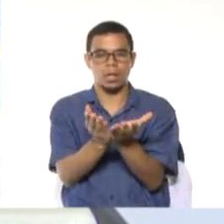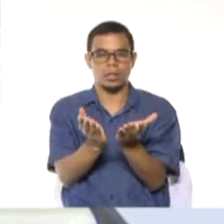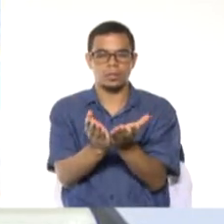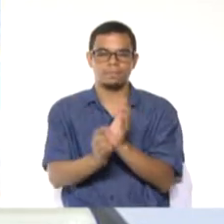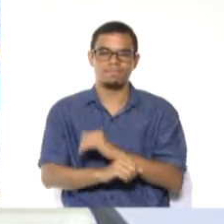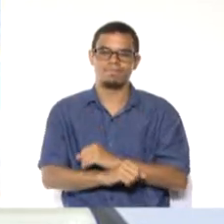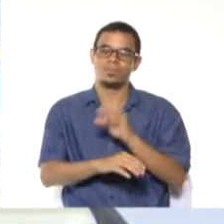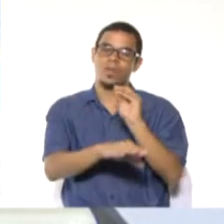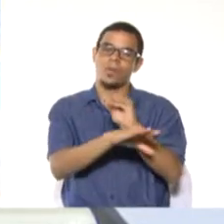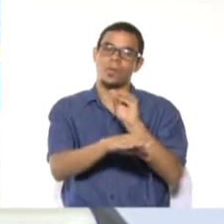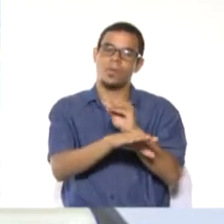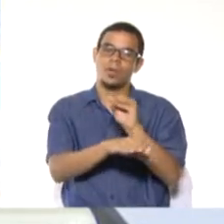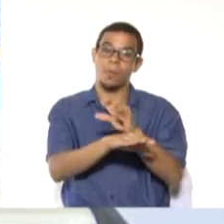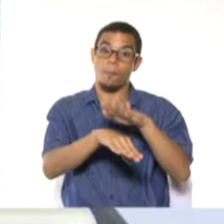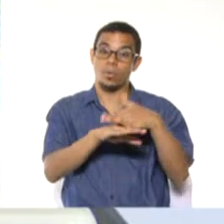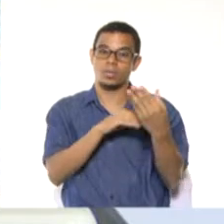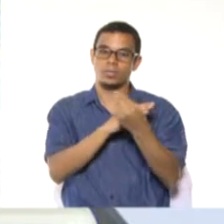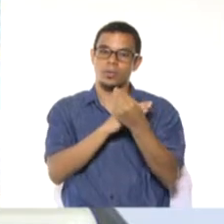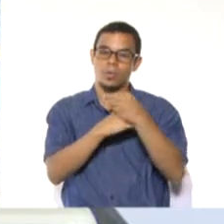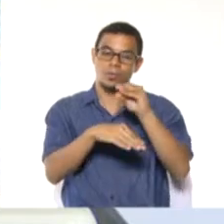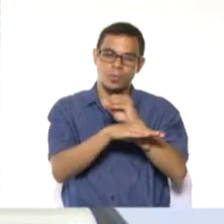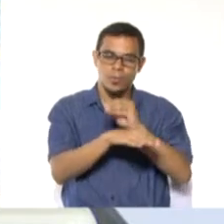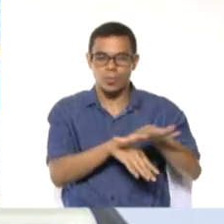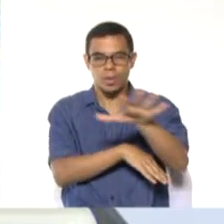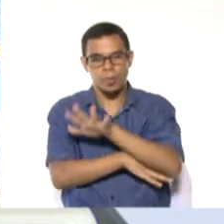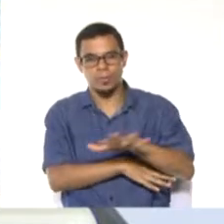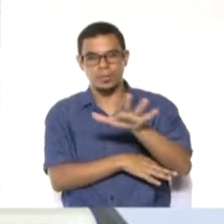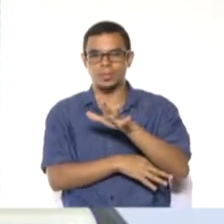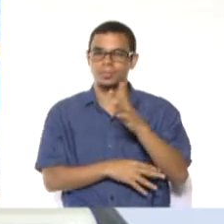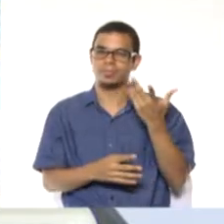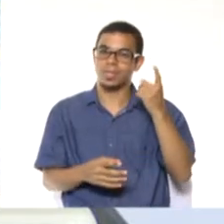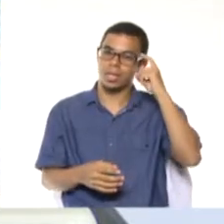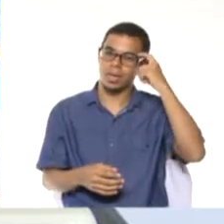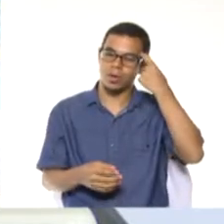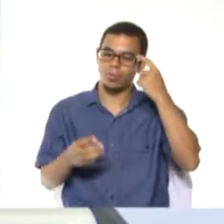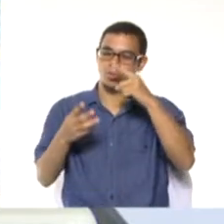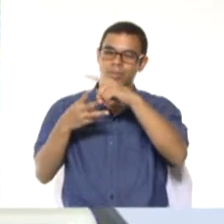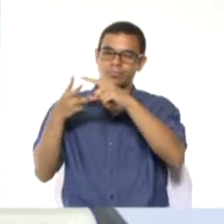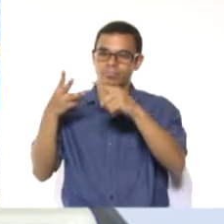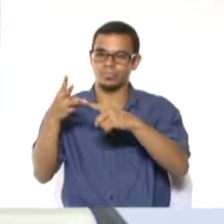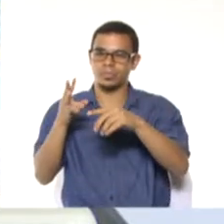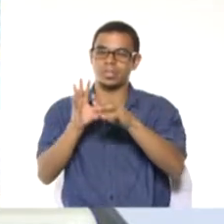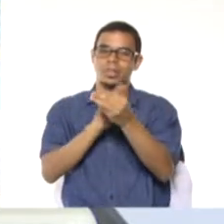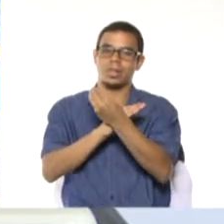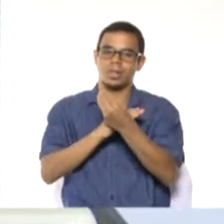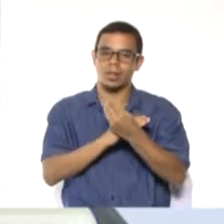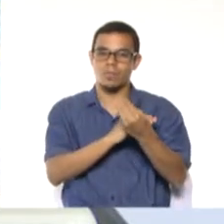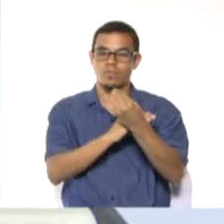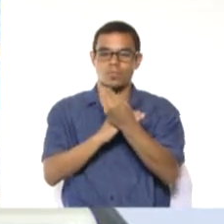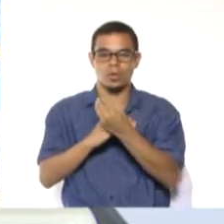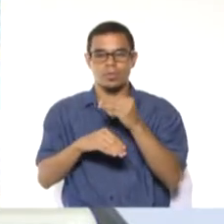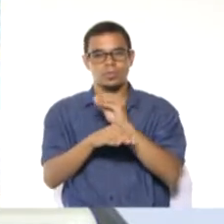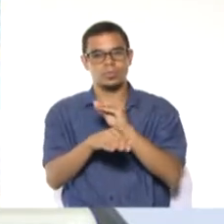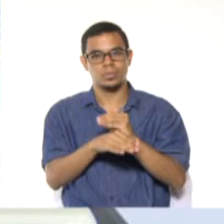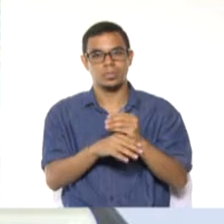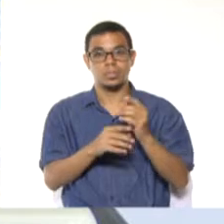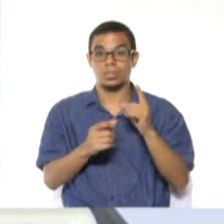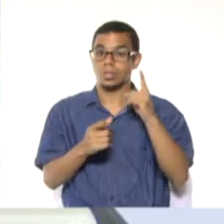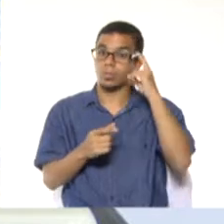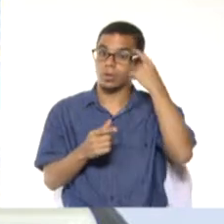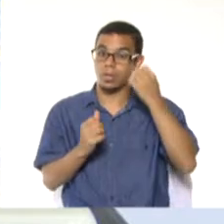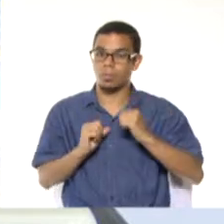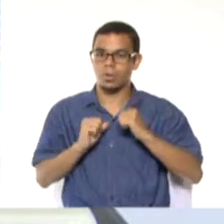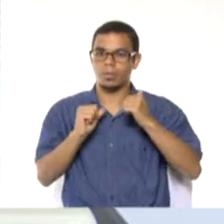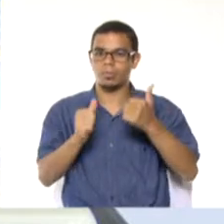clase. Cuídense, porque si nos cuidamos, cuidamos a otros. Muy bien, recuerden su medida de bioseguridad y recuerden que estamos